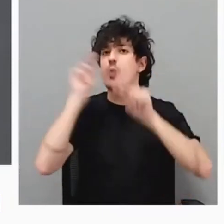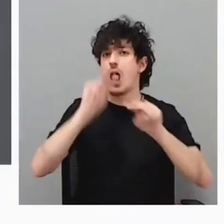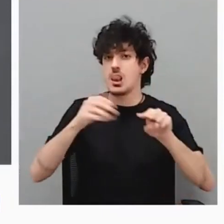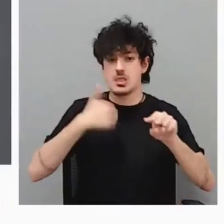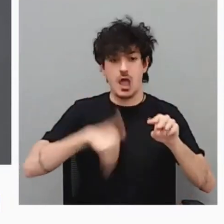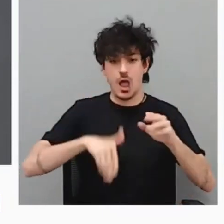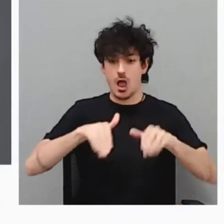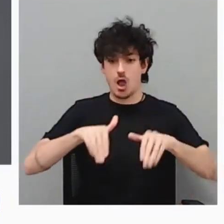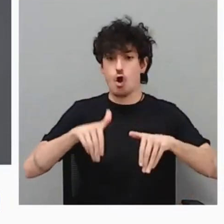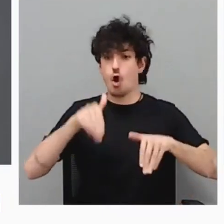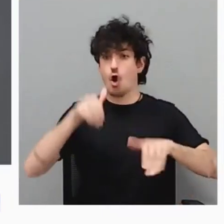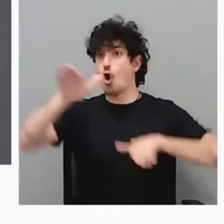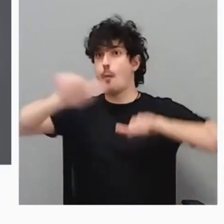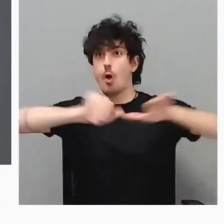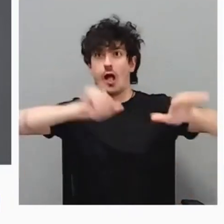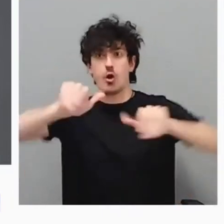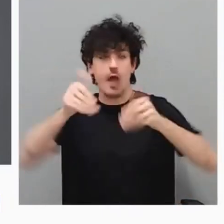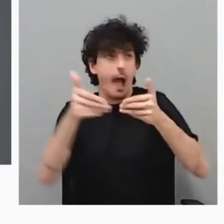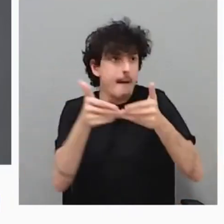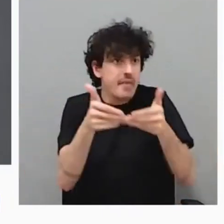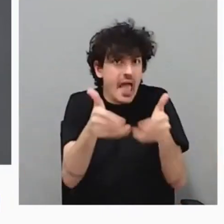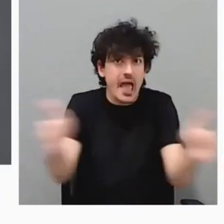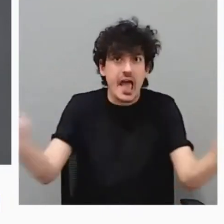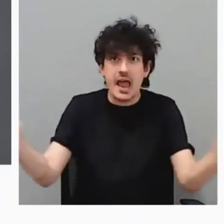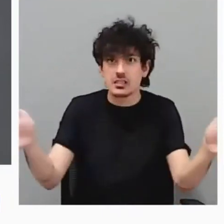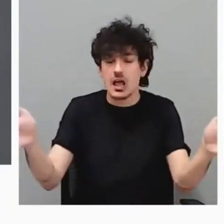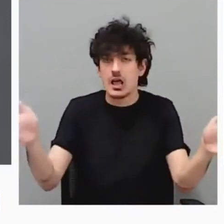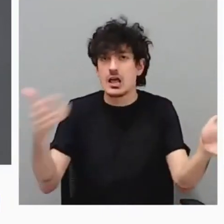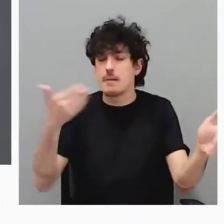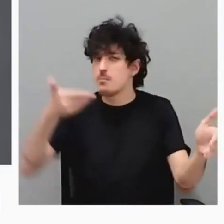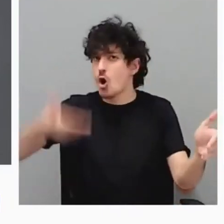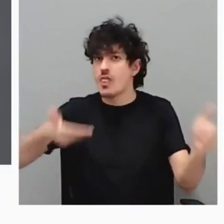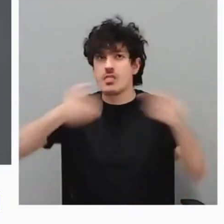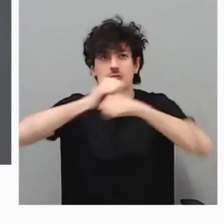ahí, ¿vale? Lo importante es que la gente lo sepa y se entere.